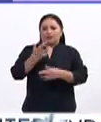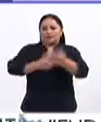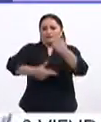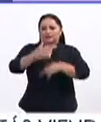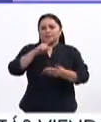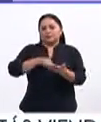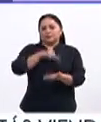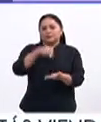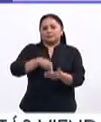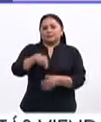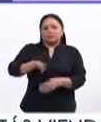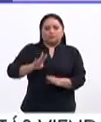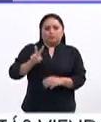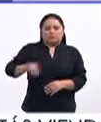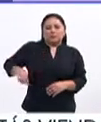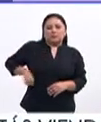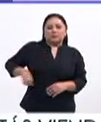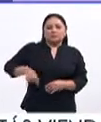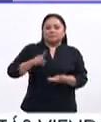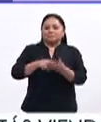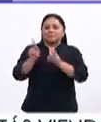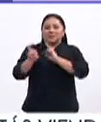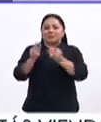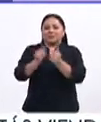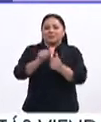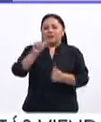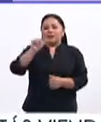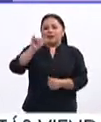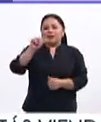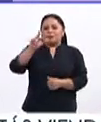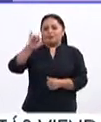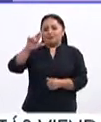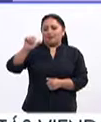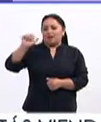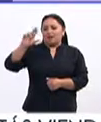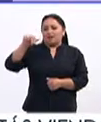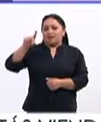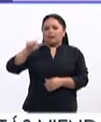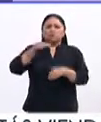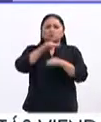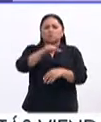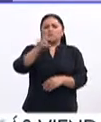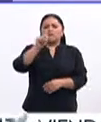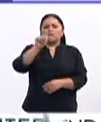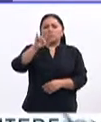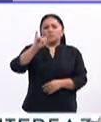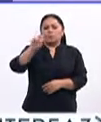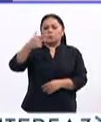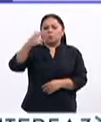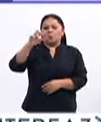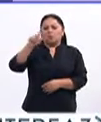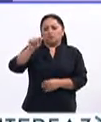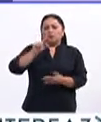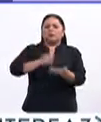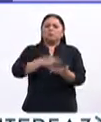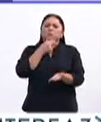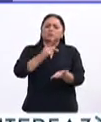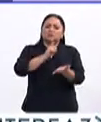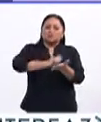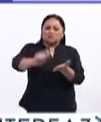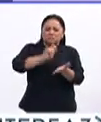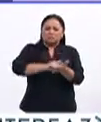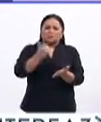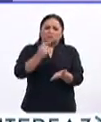Regresamos a esta interesantísima charla con Javier Aranda sobre David Huerta, este escritor, este poeta que